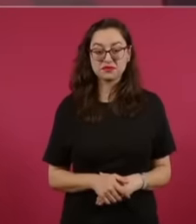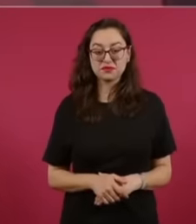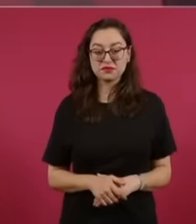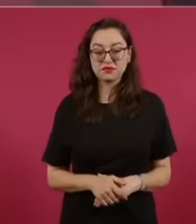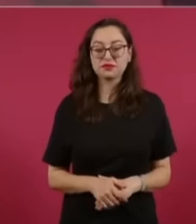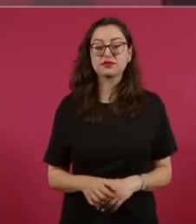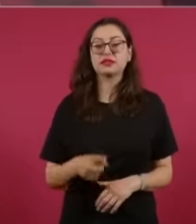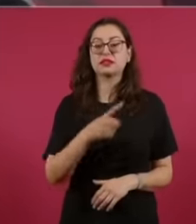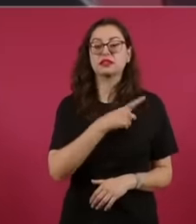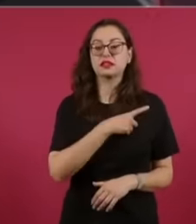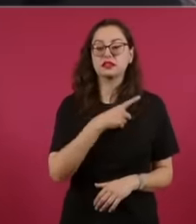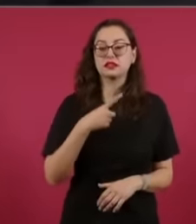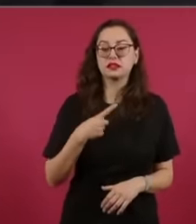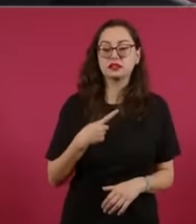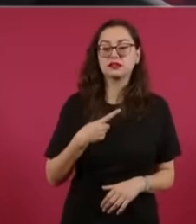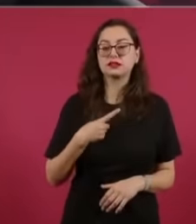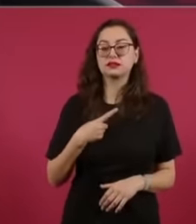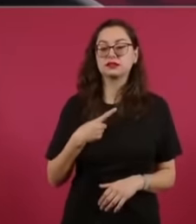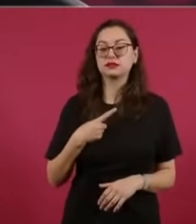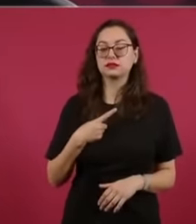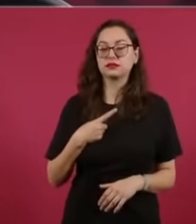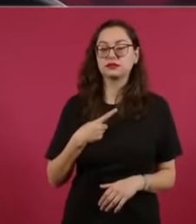Tiene que haber